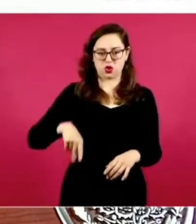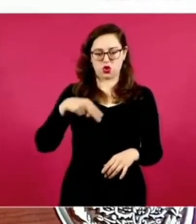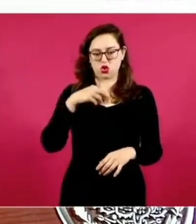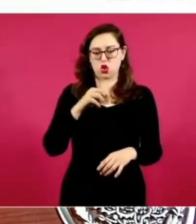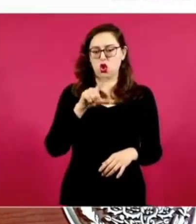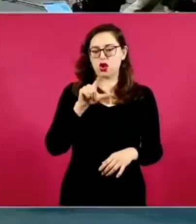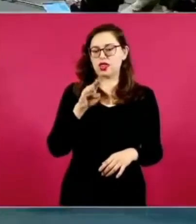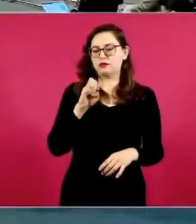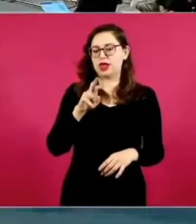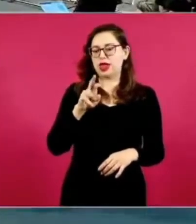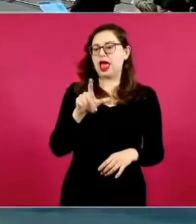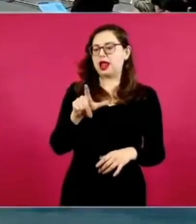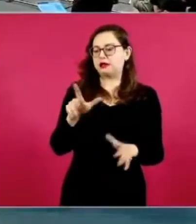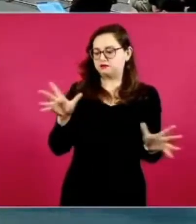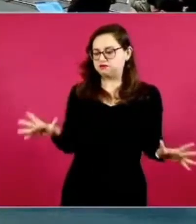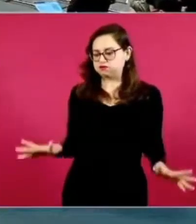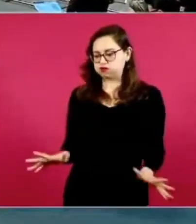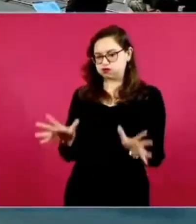para